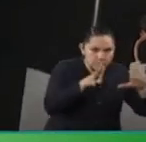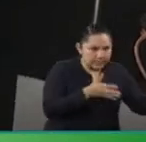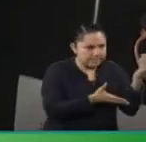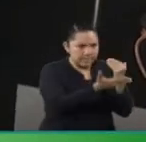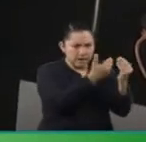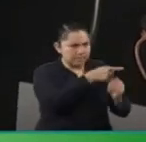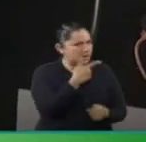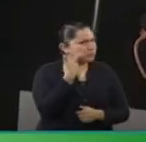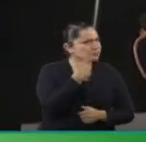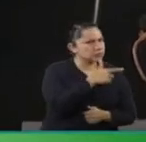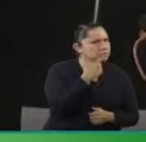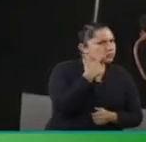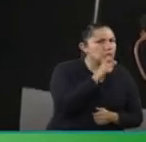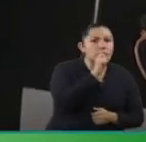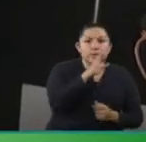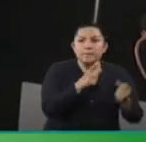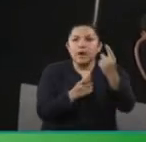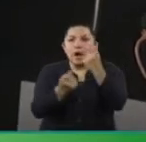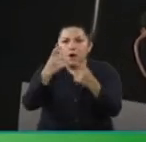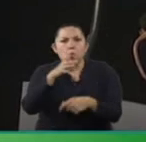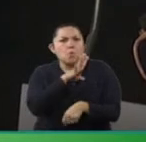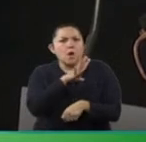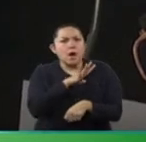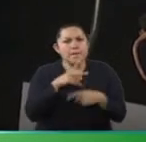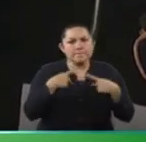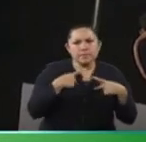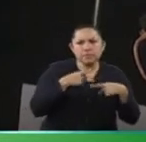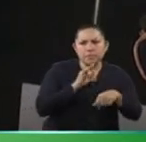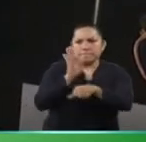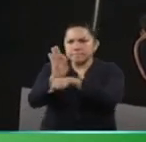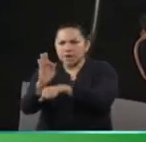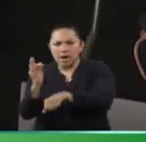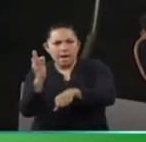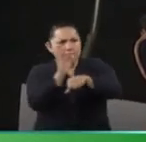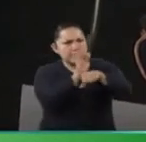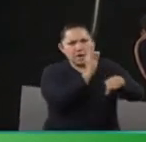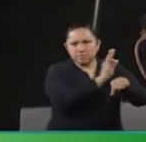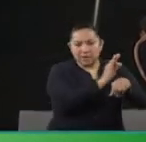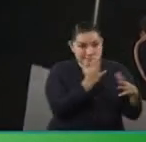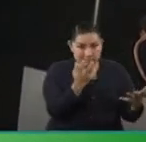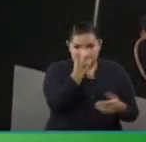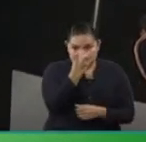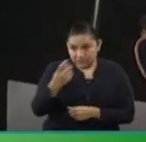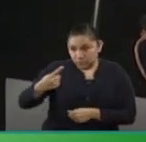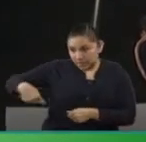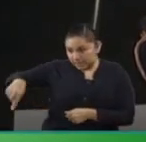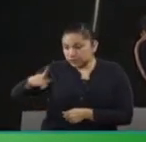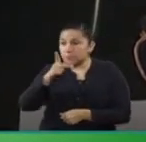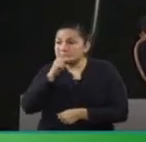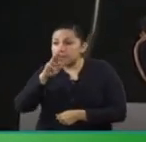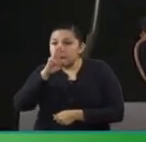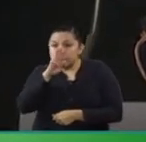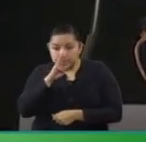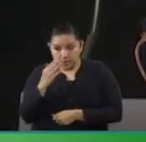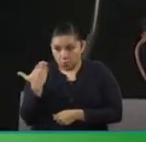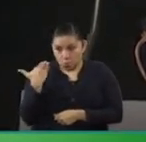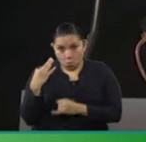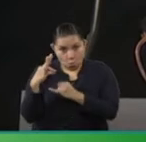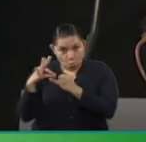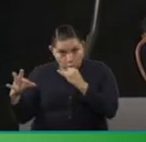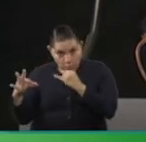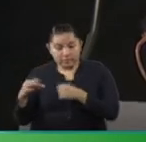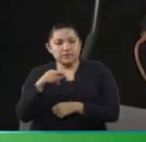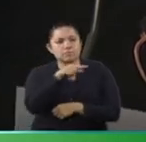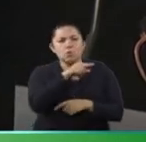claves el resultado los padres y madres no quisieron recibir el último informe de la comisión para la verdad y acceso a